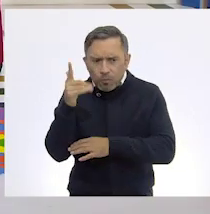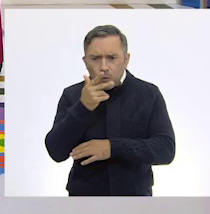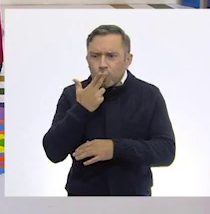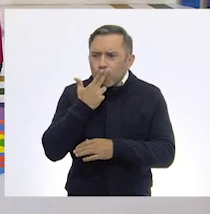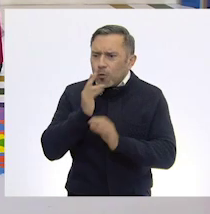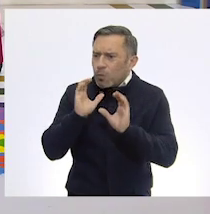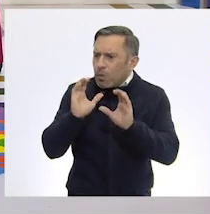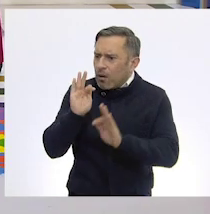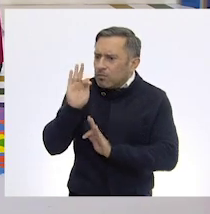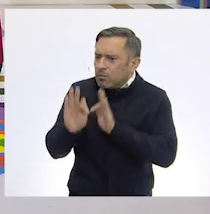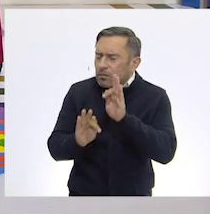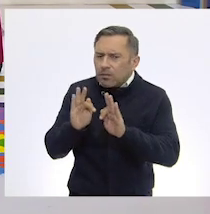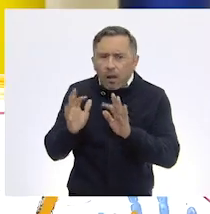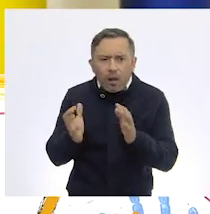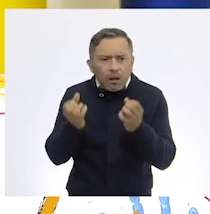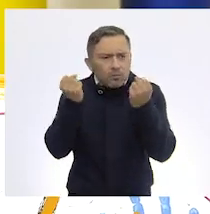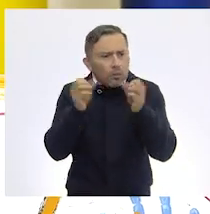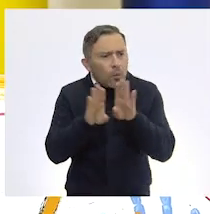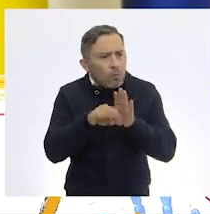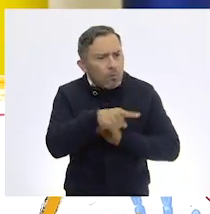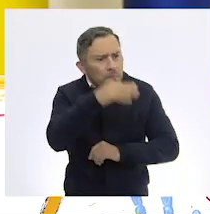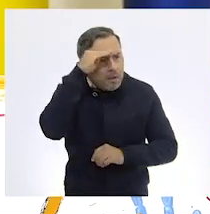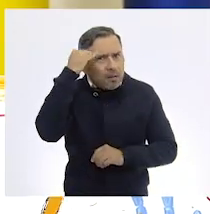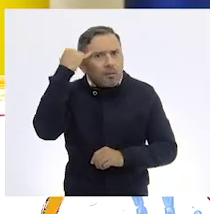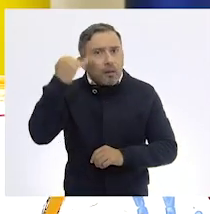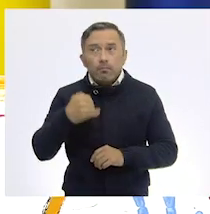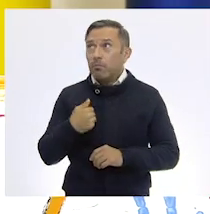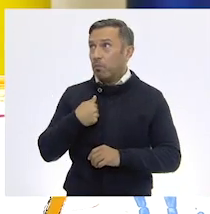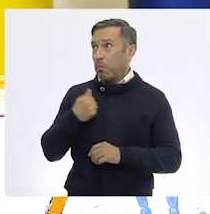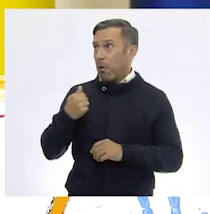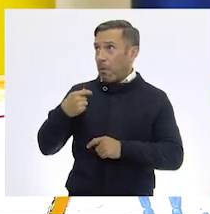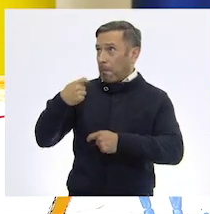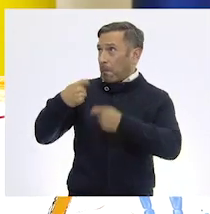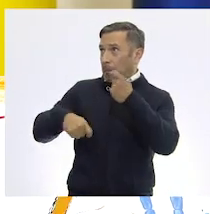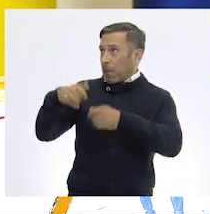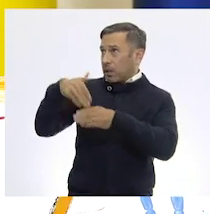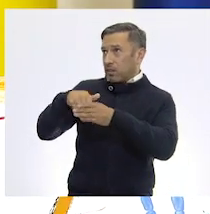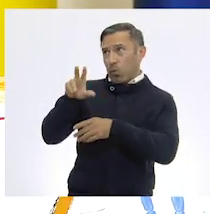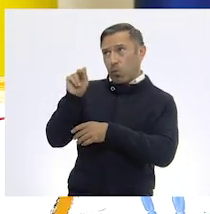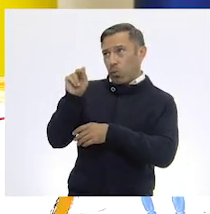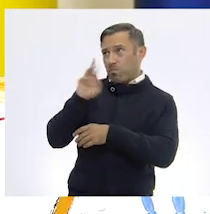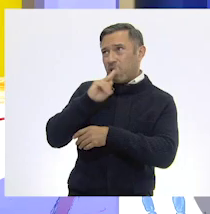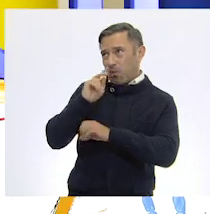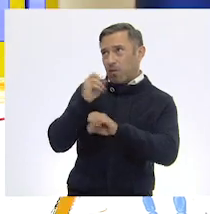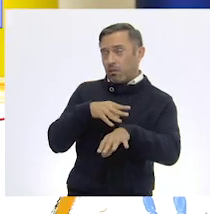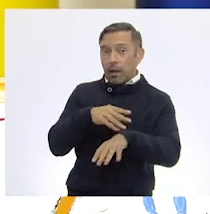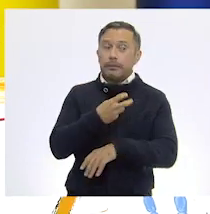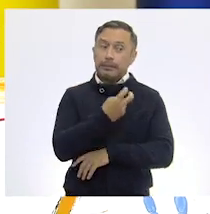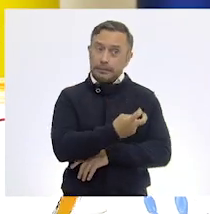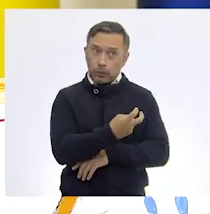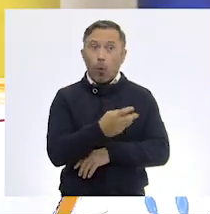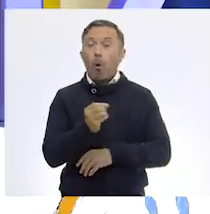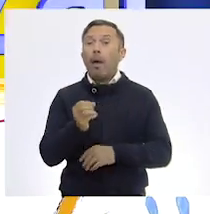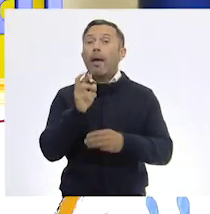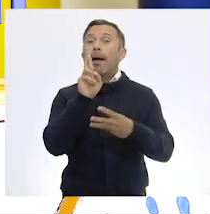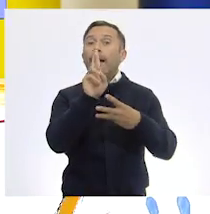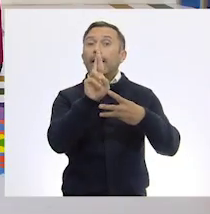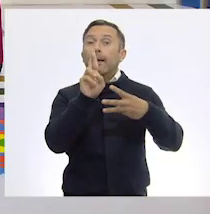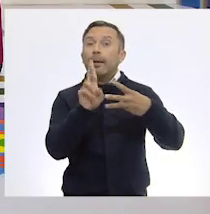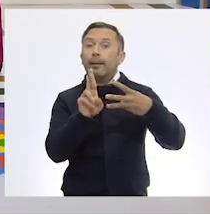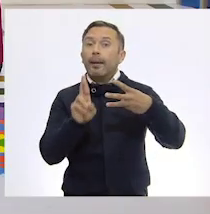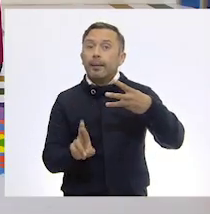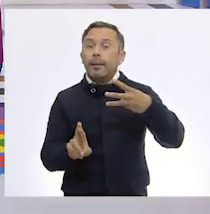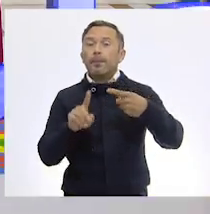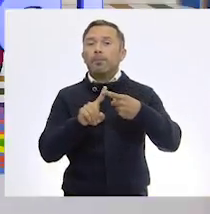Pues no usar plásticos, maestra. O excelente, Panchito. O las tres R's. Reducir,